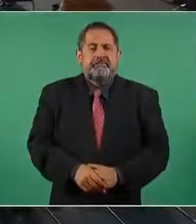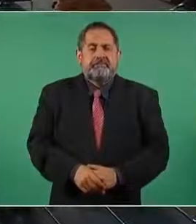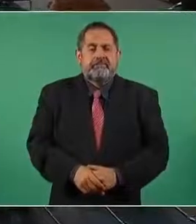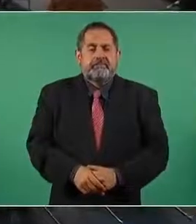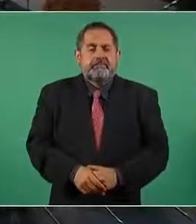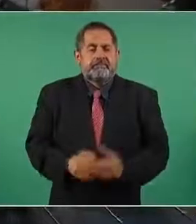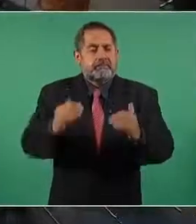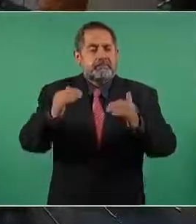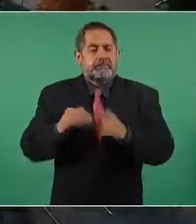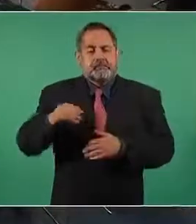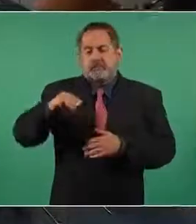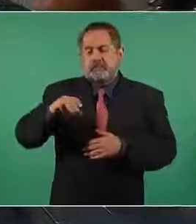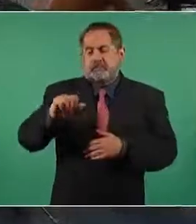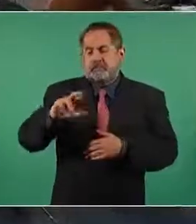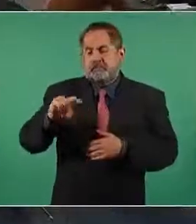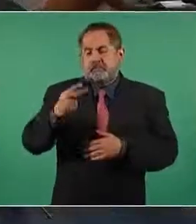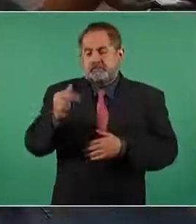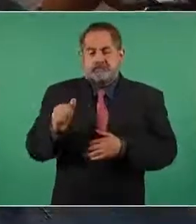Marta Alicia.